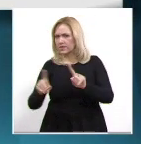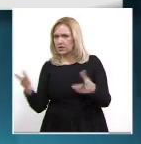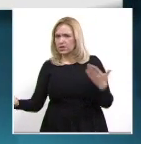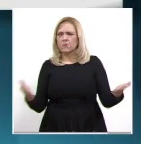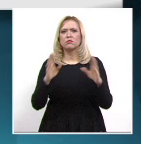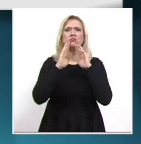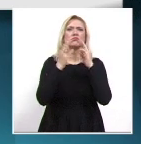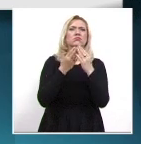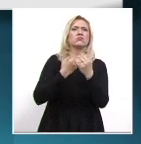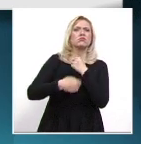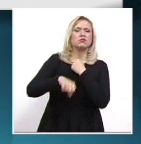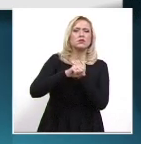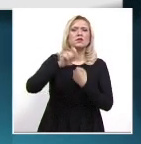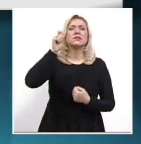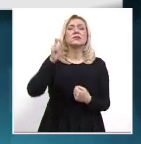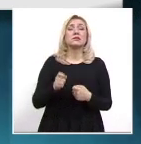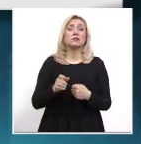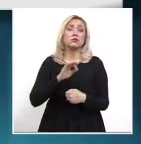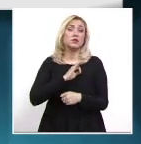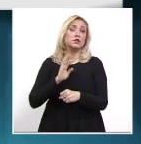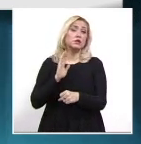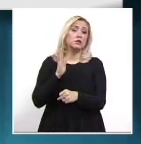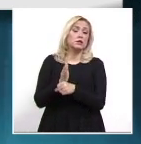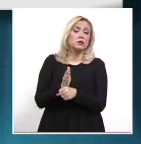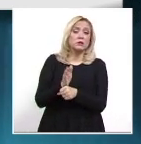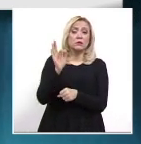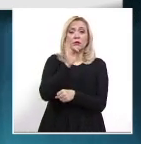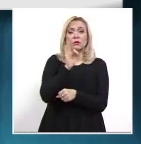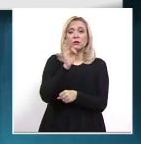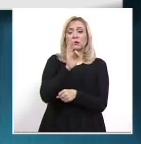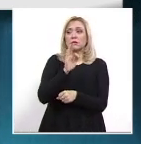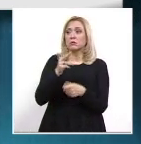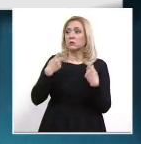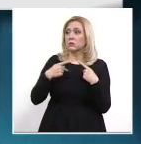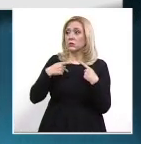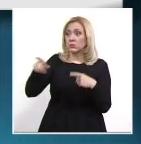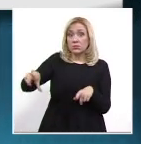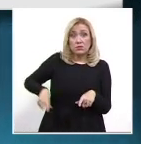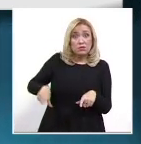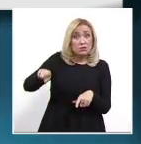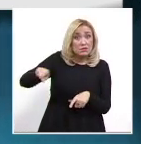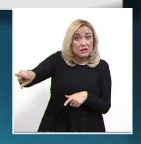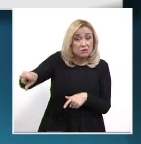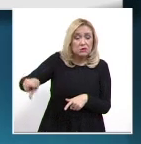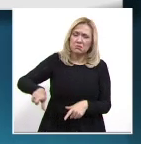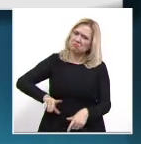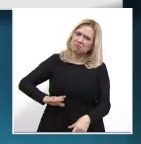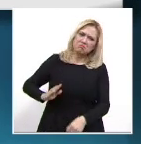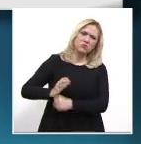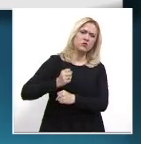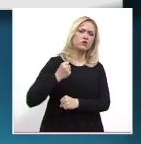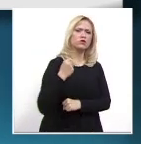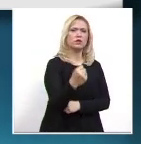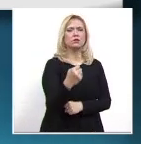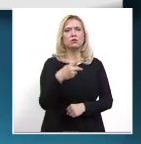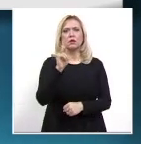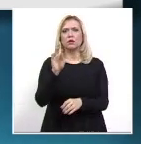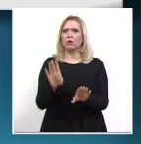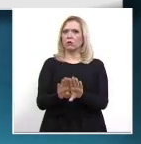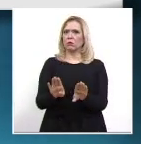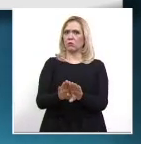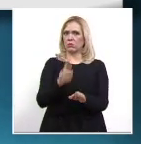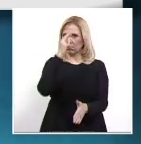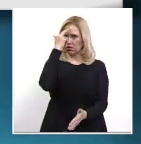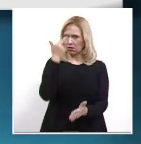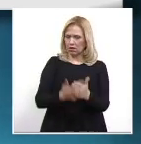delincuencia organizada, cuya pena aumenta cuando involucra a un servidor público, norma que no viola los principios de proporcionalidad de